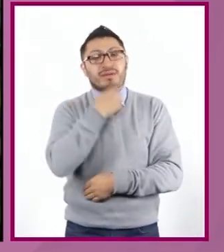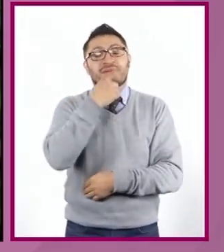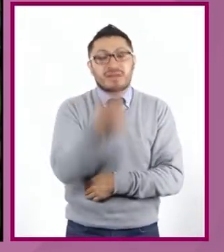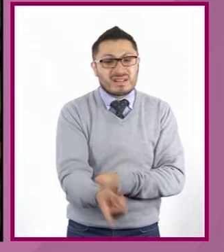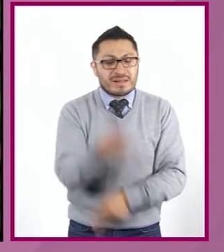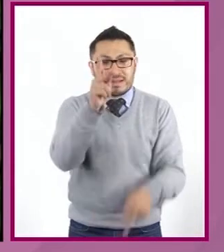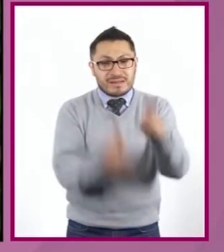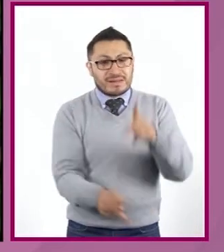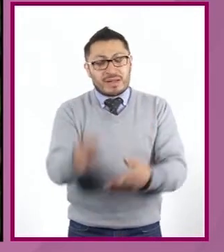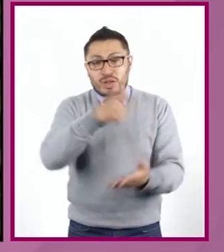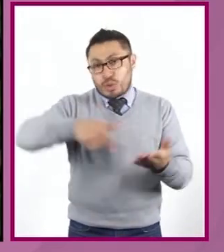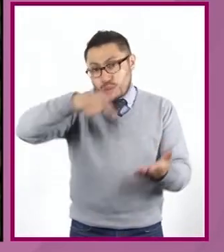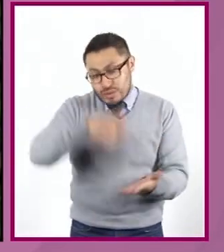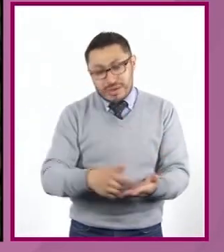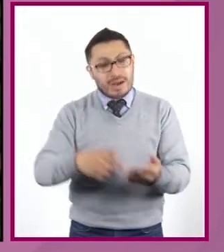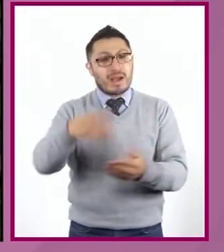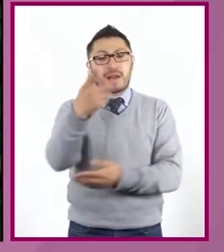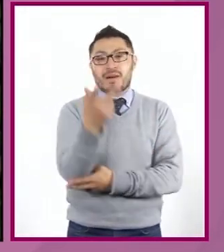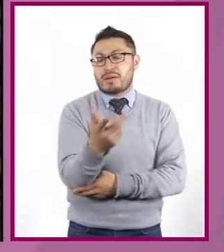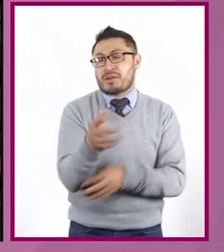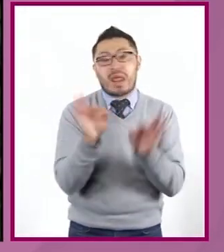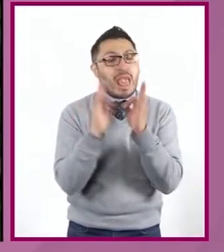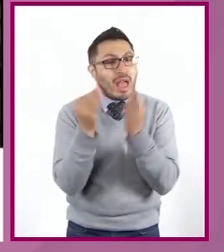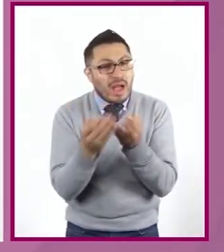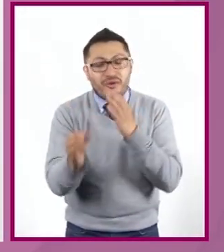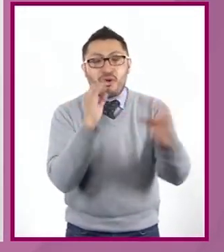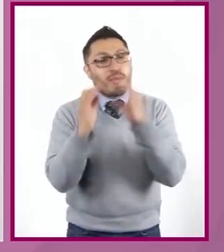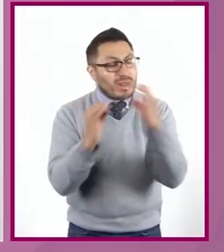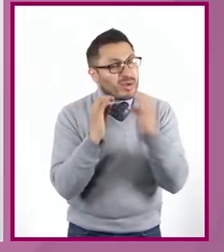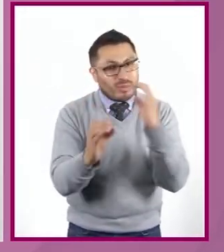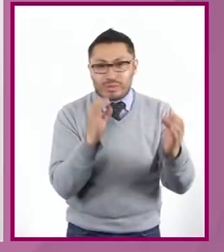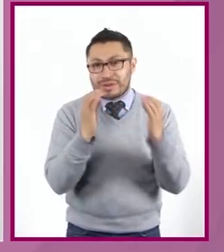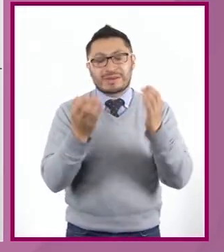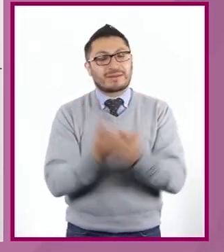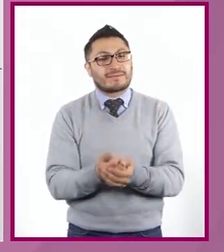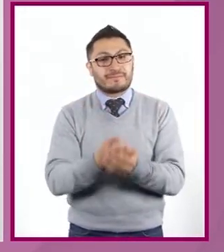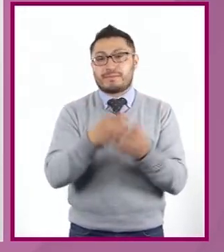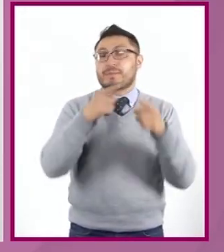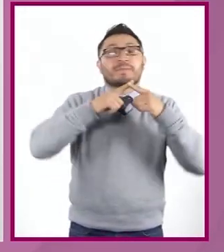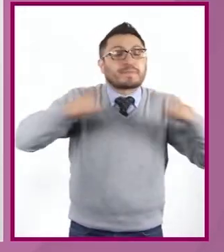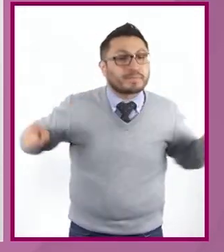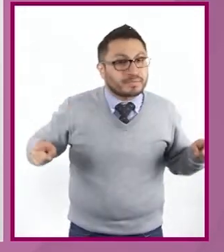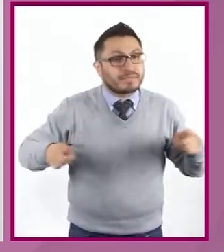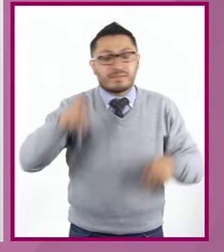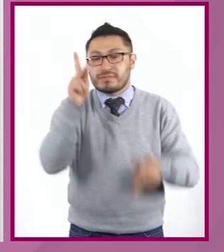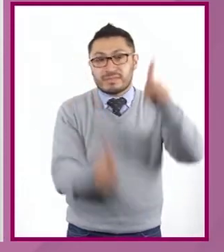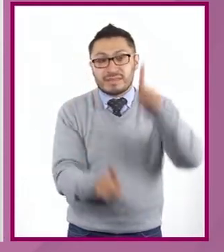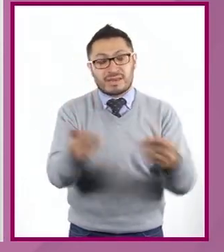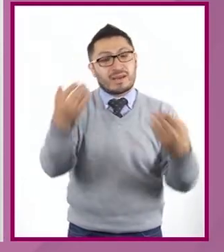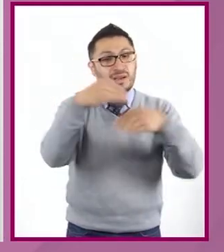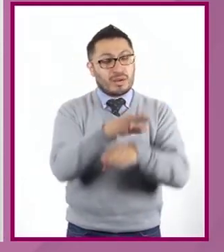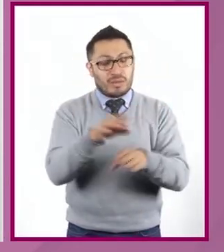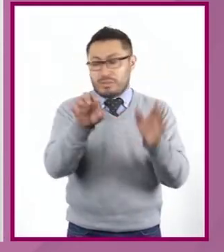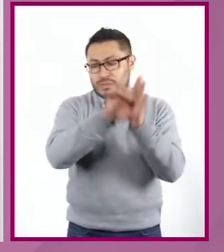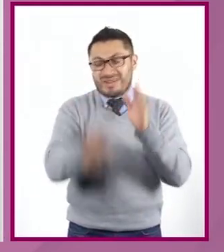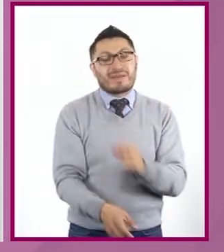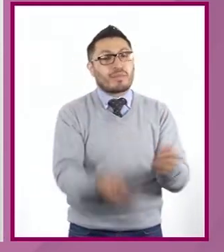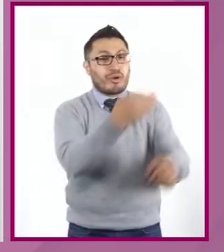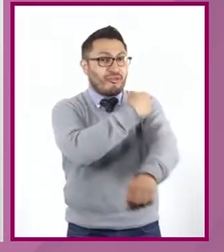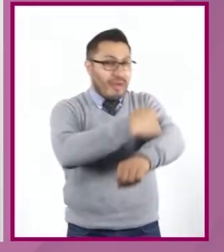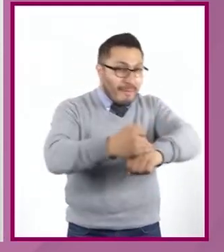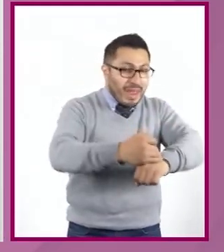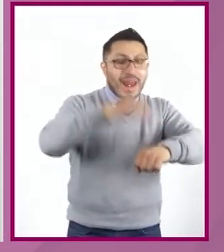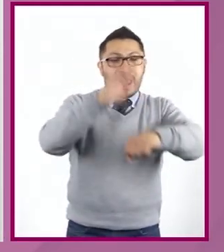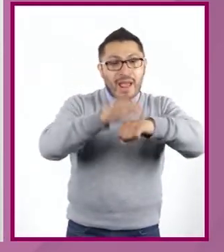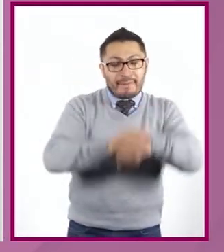donde nos encontramos y el canal que utilizamos para comunicarnos. No es lo mismo hablar con la familia o los amigos que